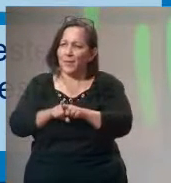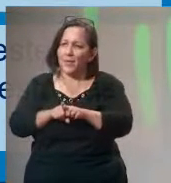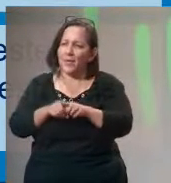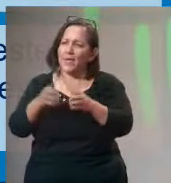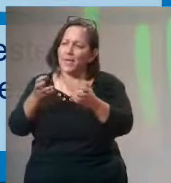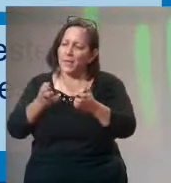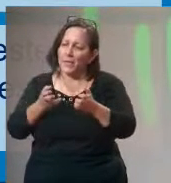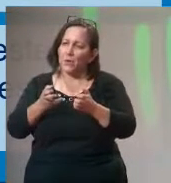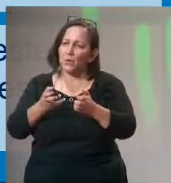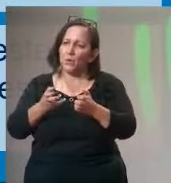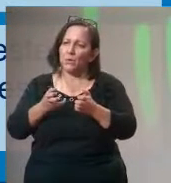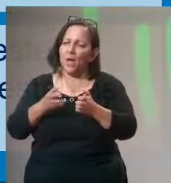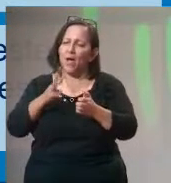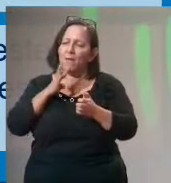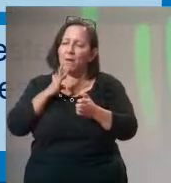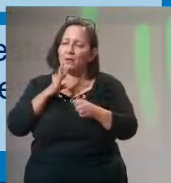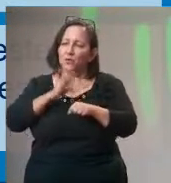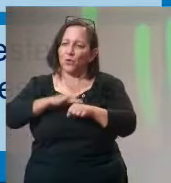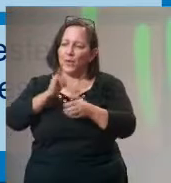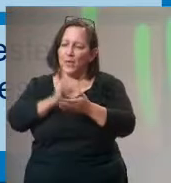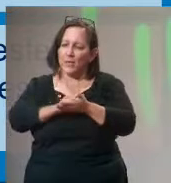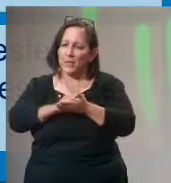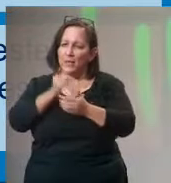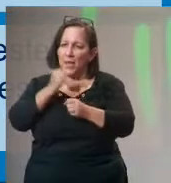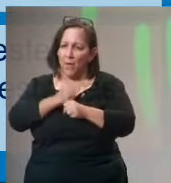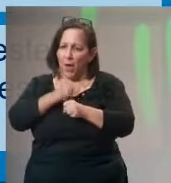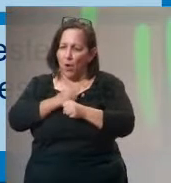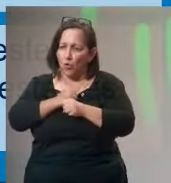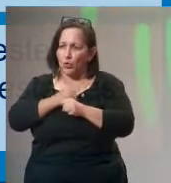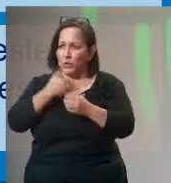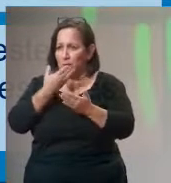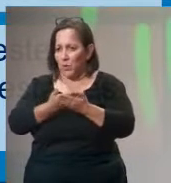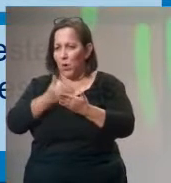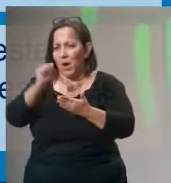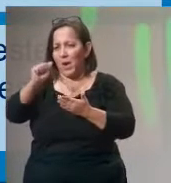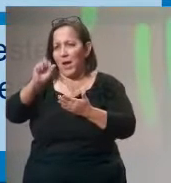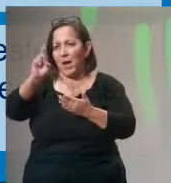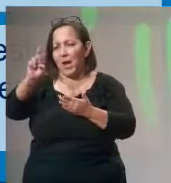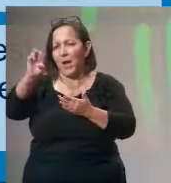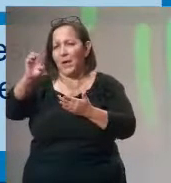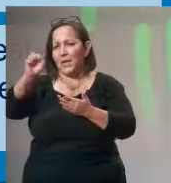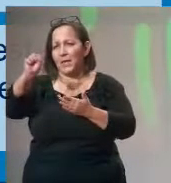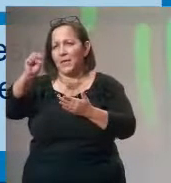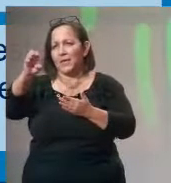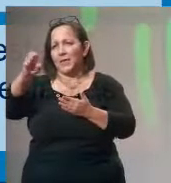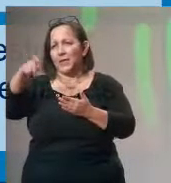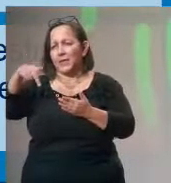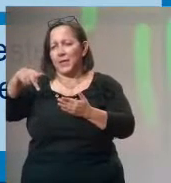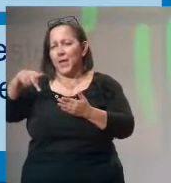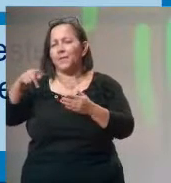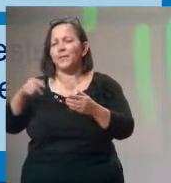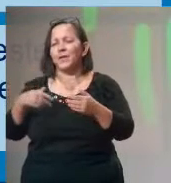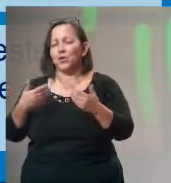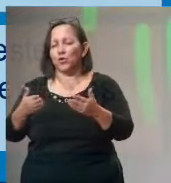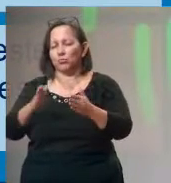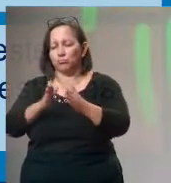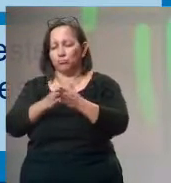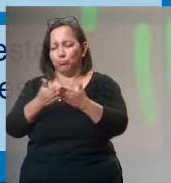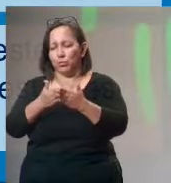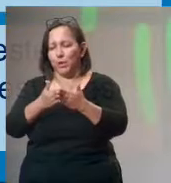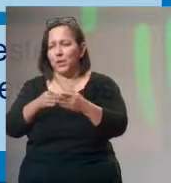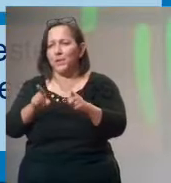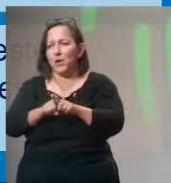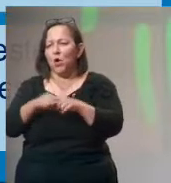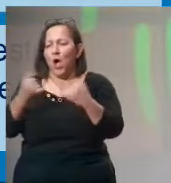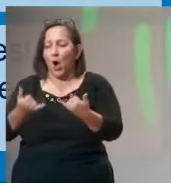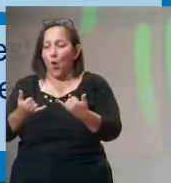este trabajo llegó hasta la ARECEP y en los portafolios de inversión para tarifa hídrica, ahora